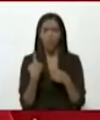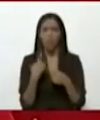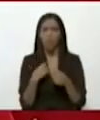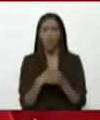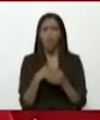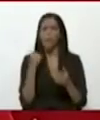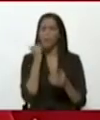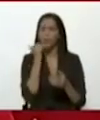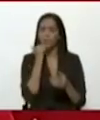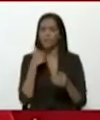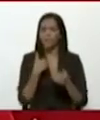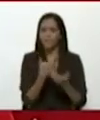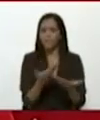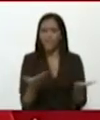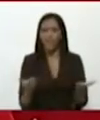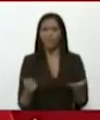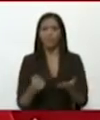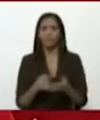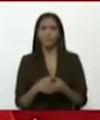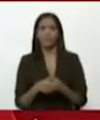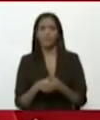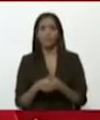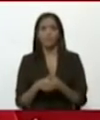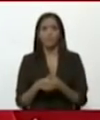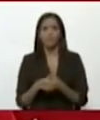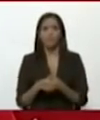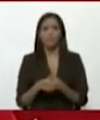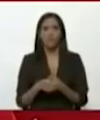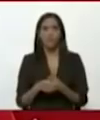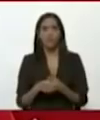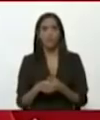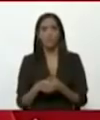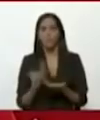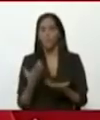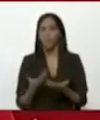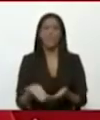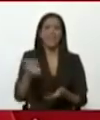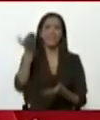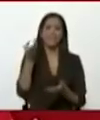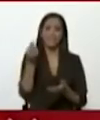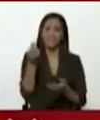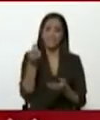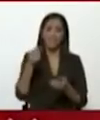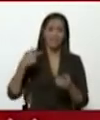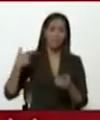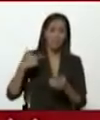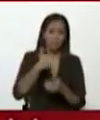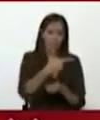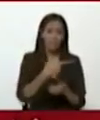por unas protestas que se dieron por el alza del pasaje y todo esto. Y bueno,